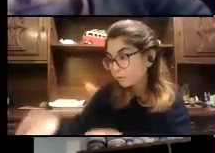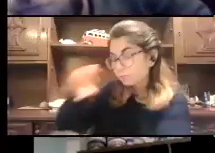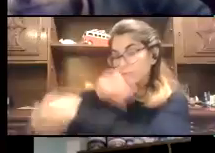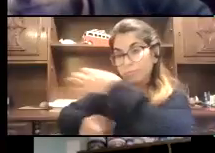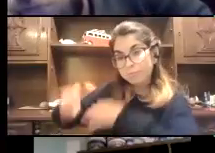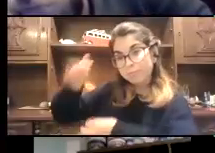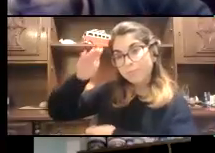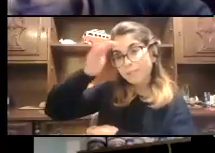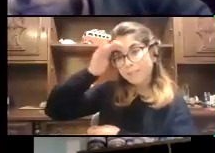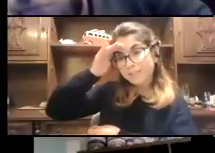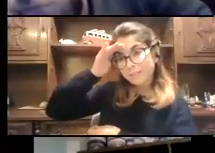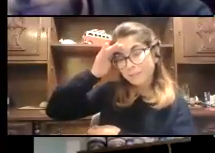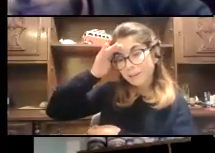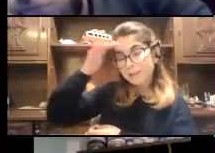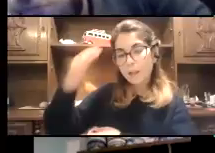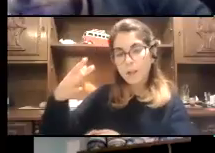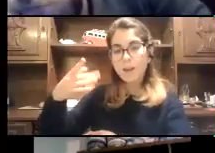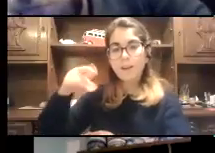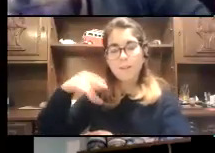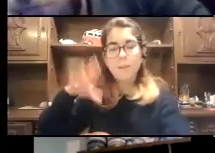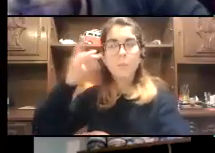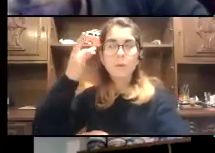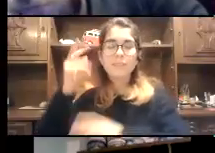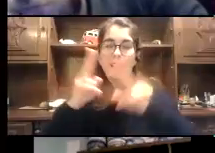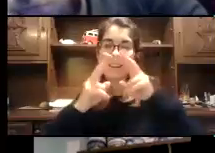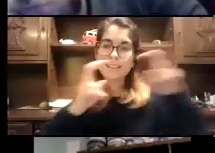asocian electricidad con,